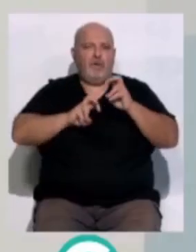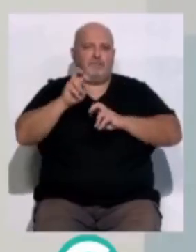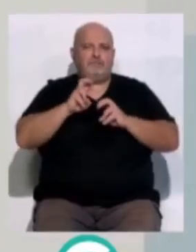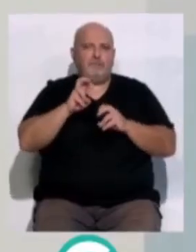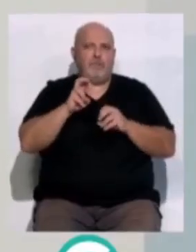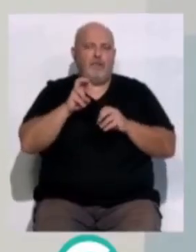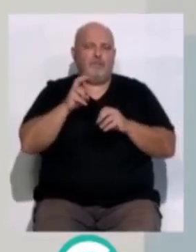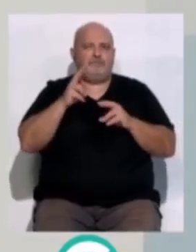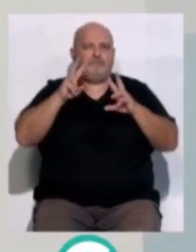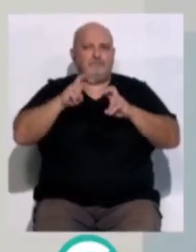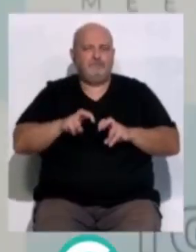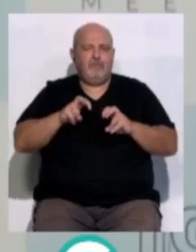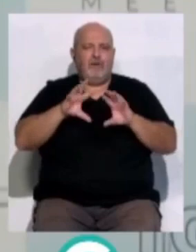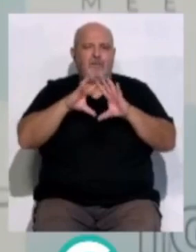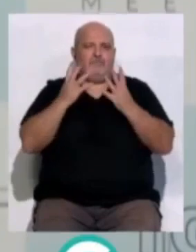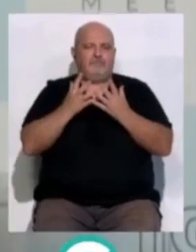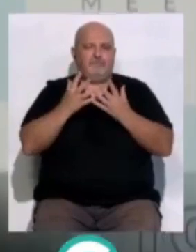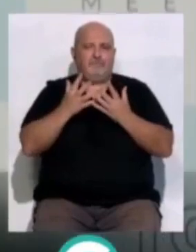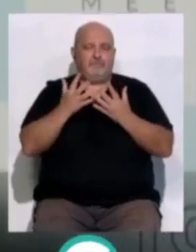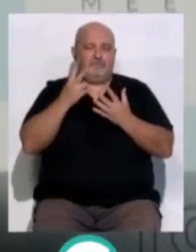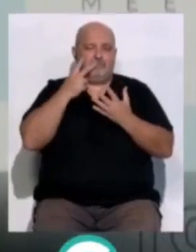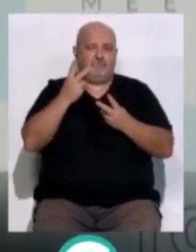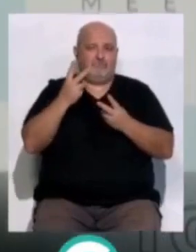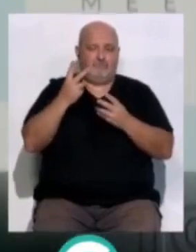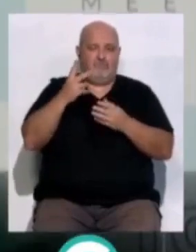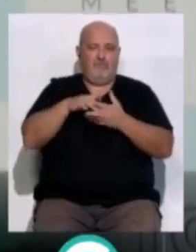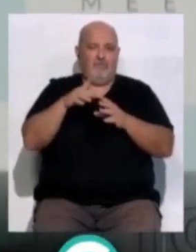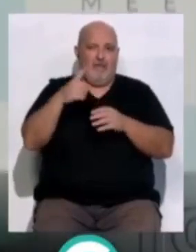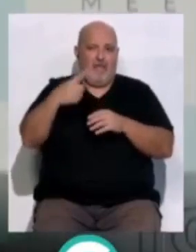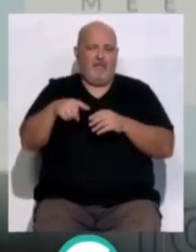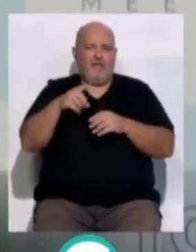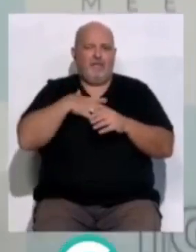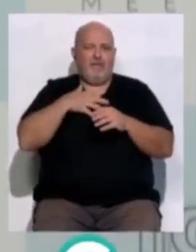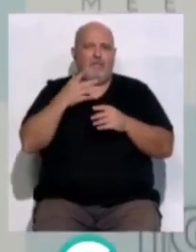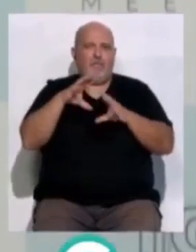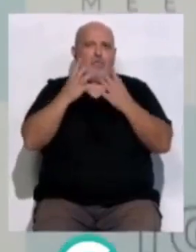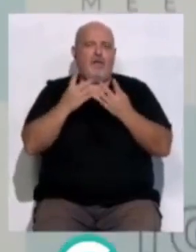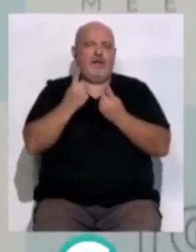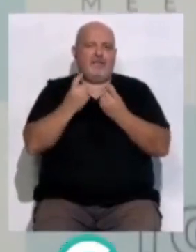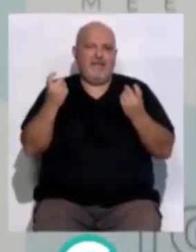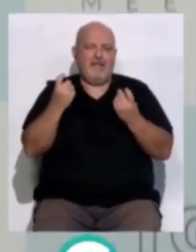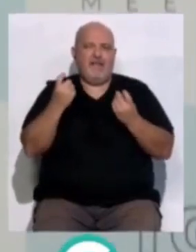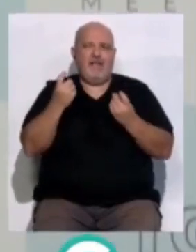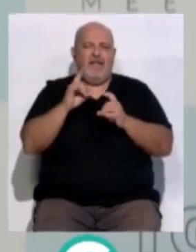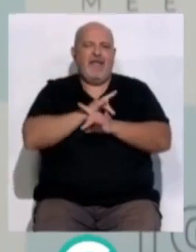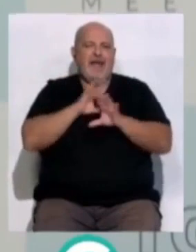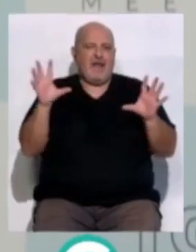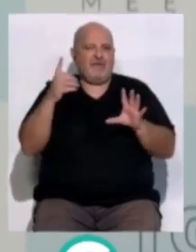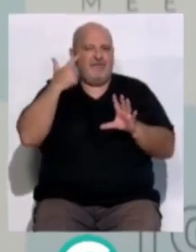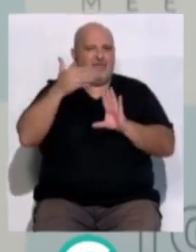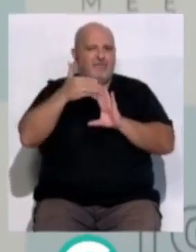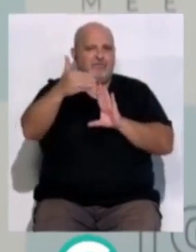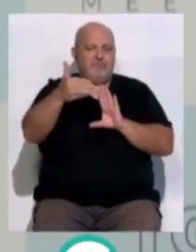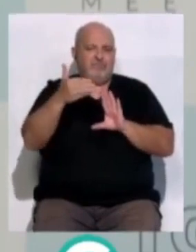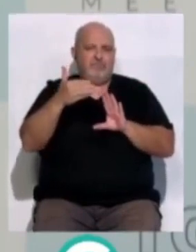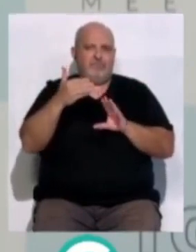preservar ese análisis de la coyuntura. El mundo hacendístico, el mundo del ingreso público, es un mundo que requiere tener un norte claro, tener unos